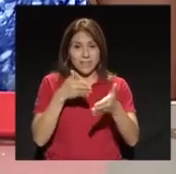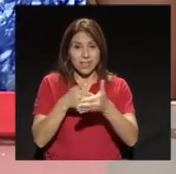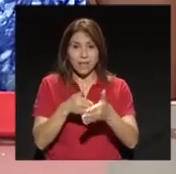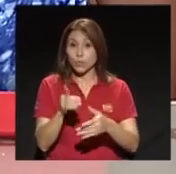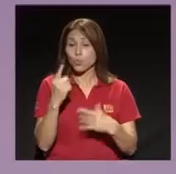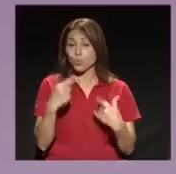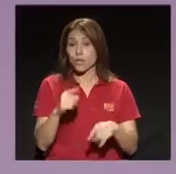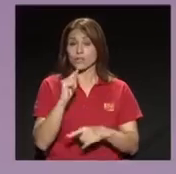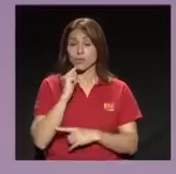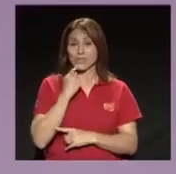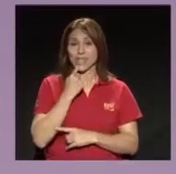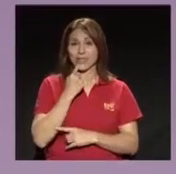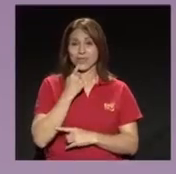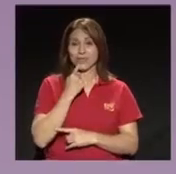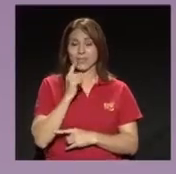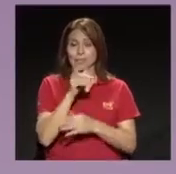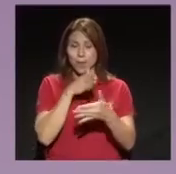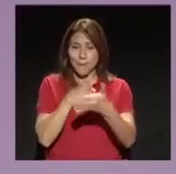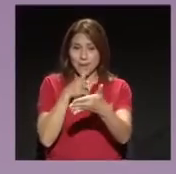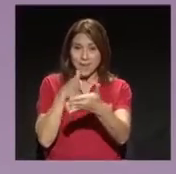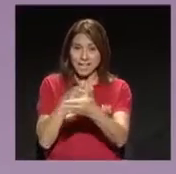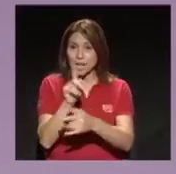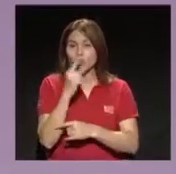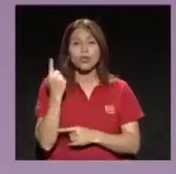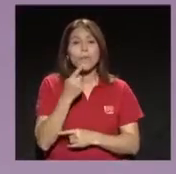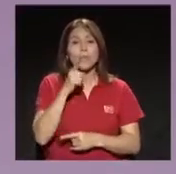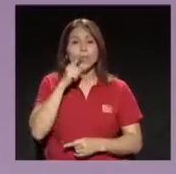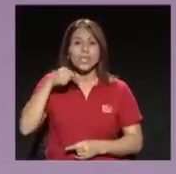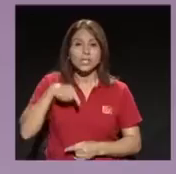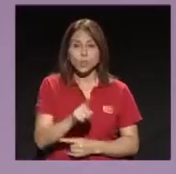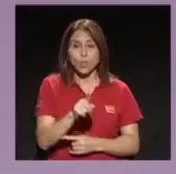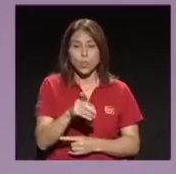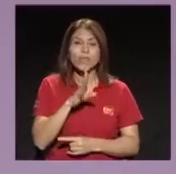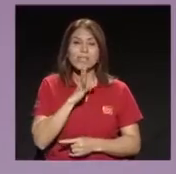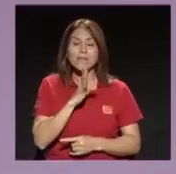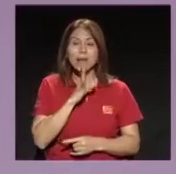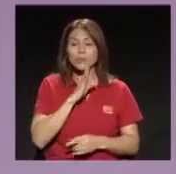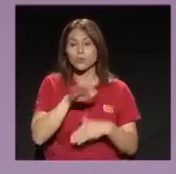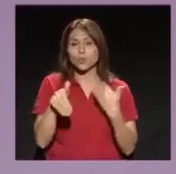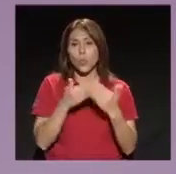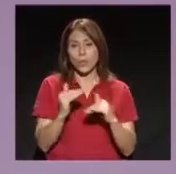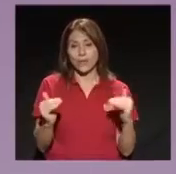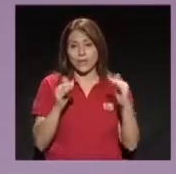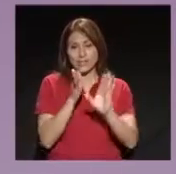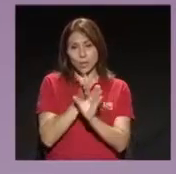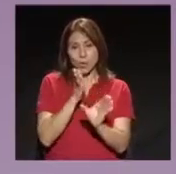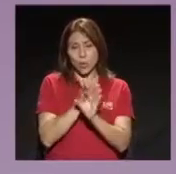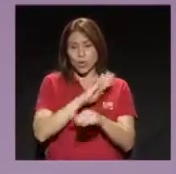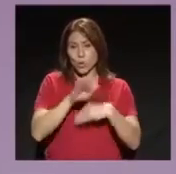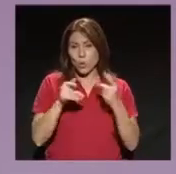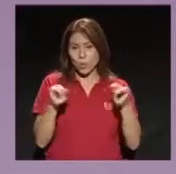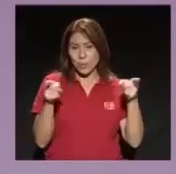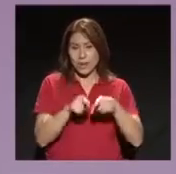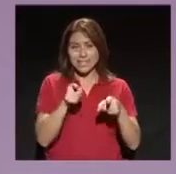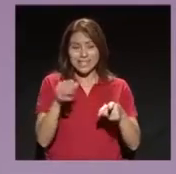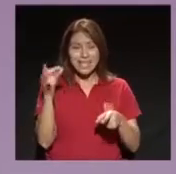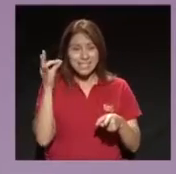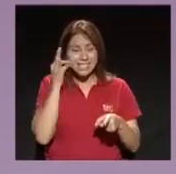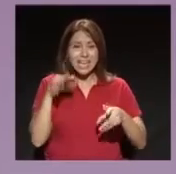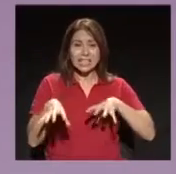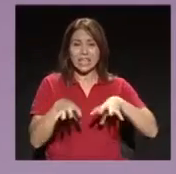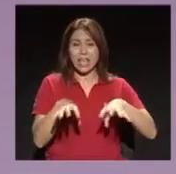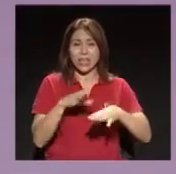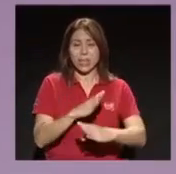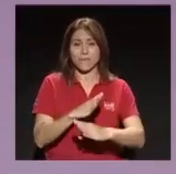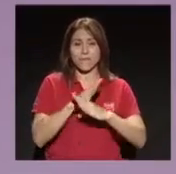solamente un insulto, ¿verdad? Y si hablamos de todo a nivel psicológico, todo el impacto que tienen estas chicas que son activistas, que